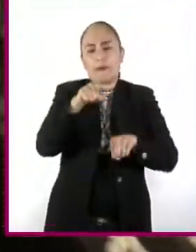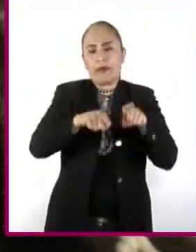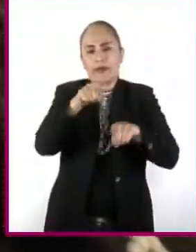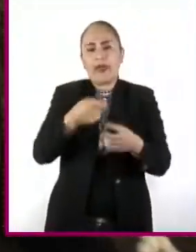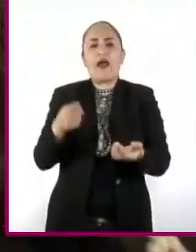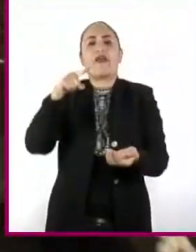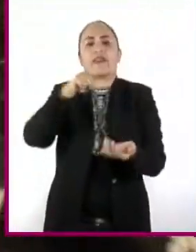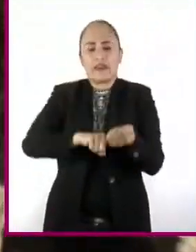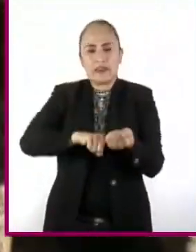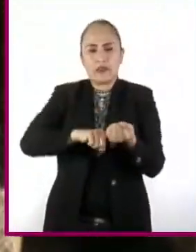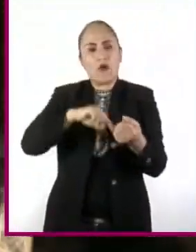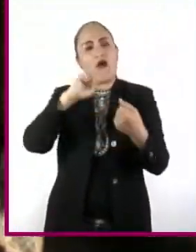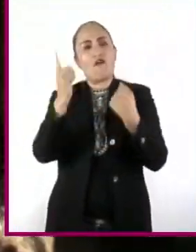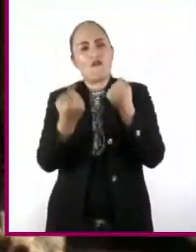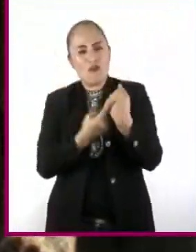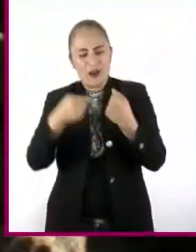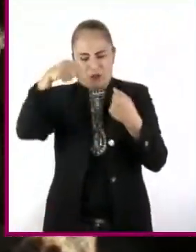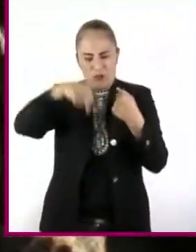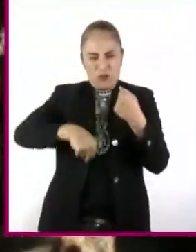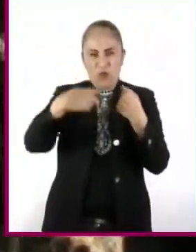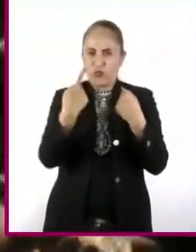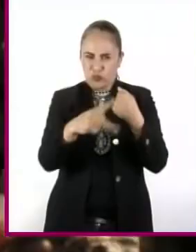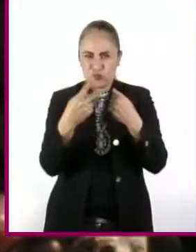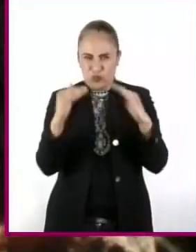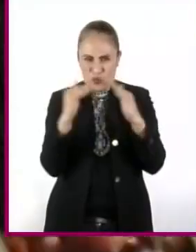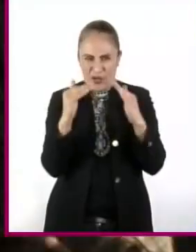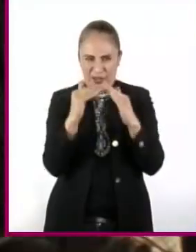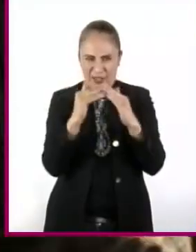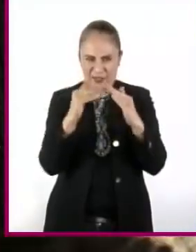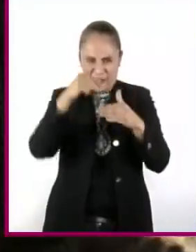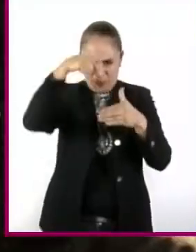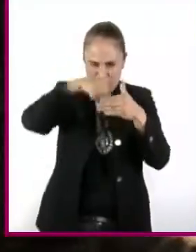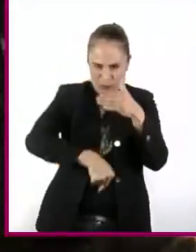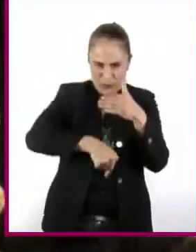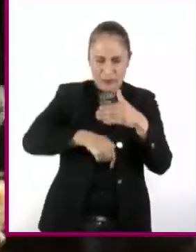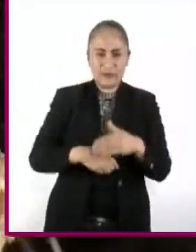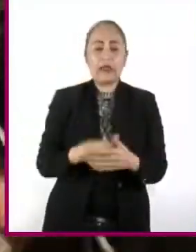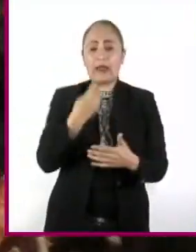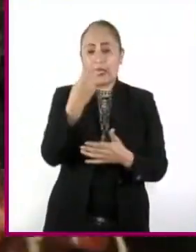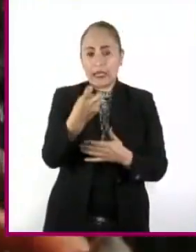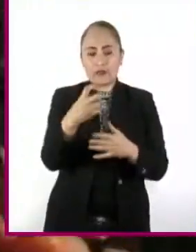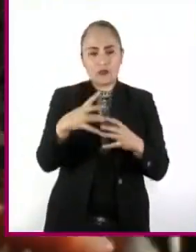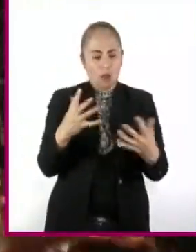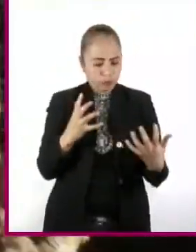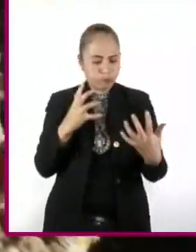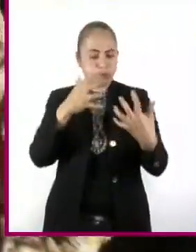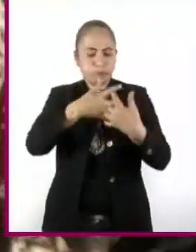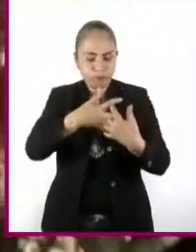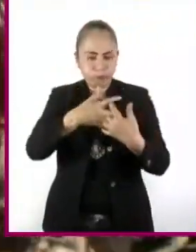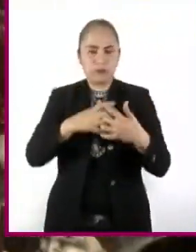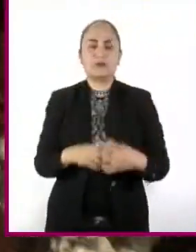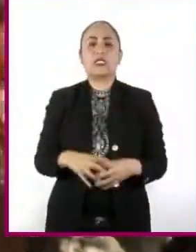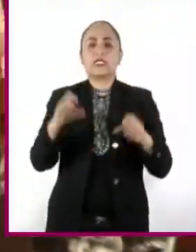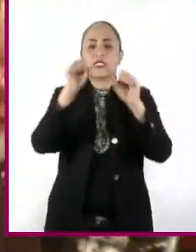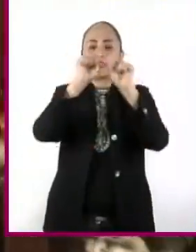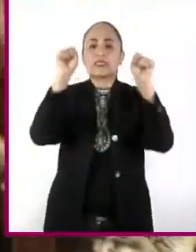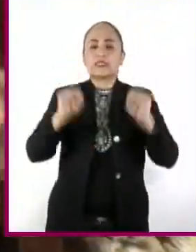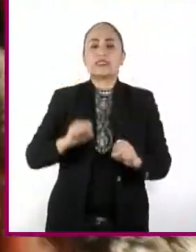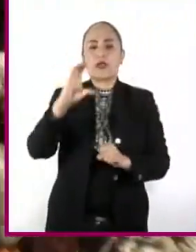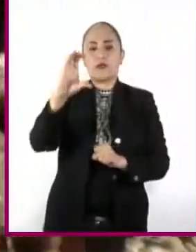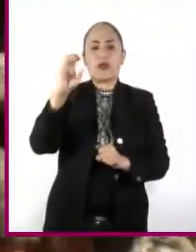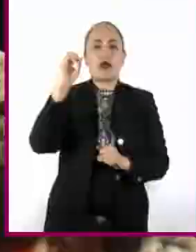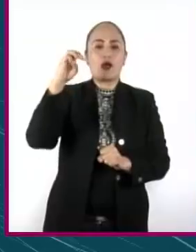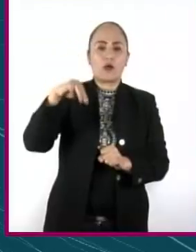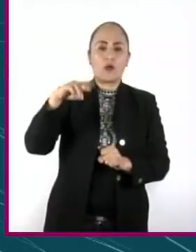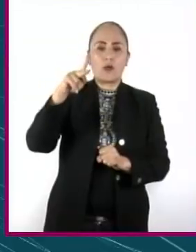y externas al hormiguero. Esto les permite adaptarse. Los sistemas complejos le deben su definición y